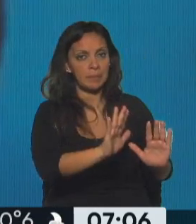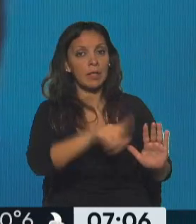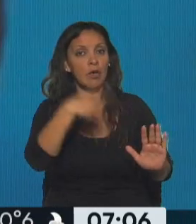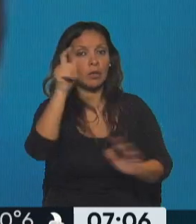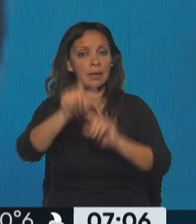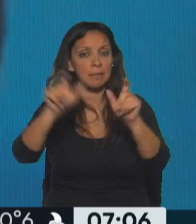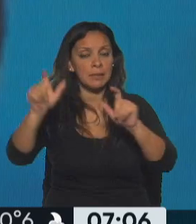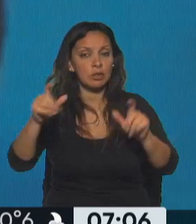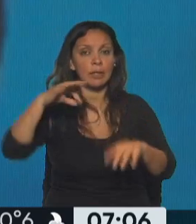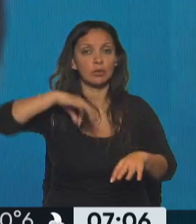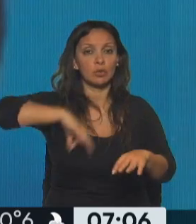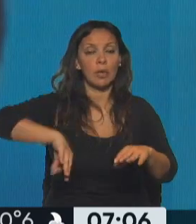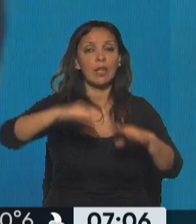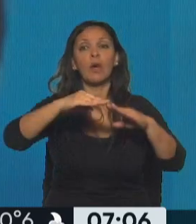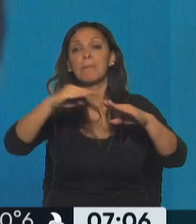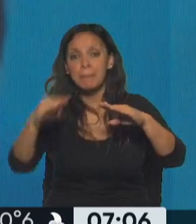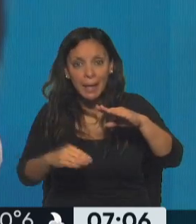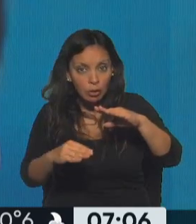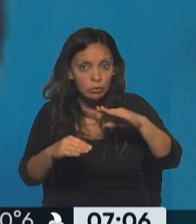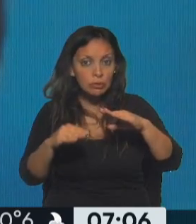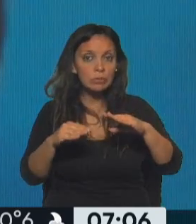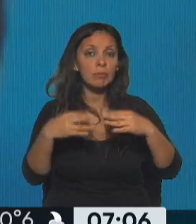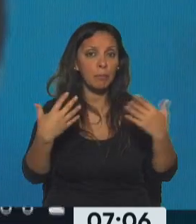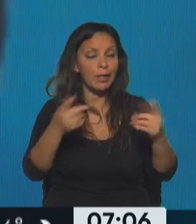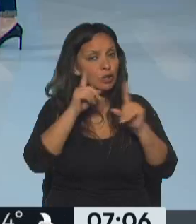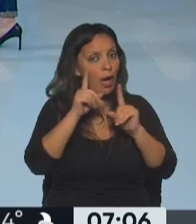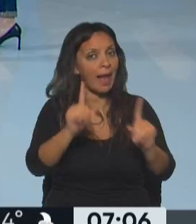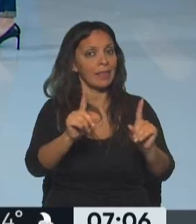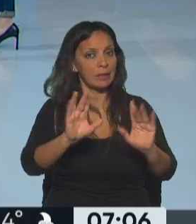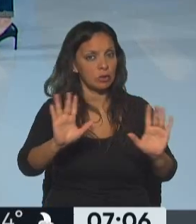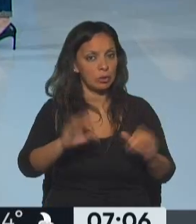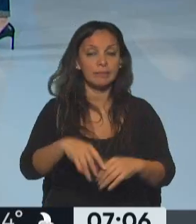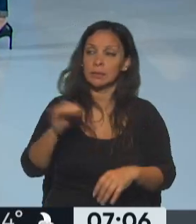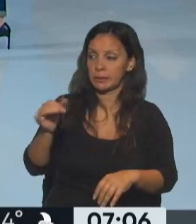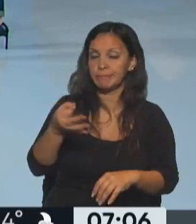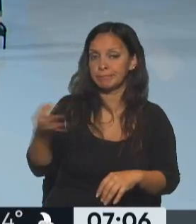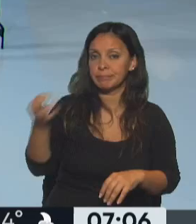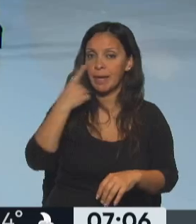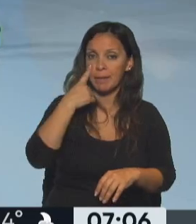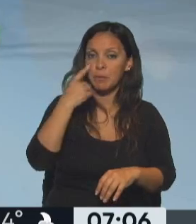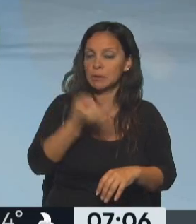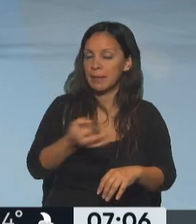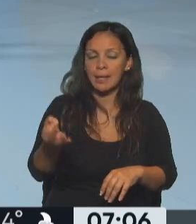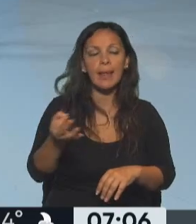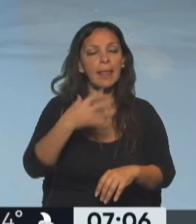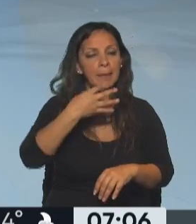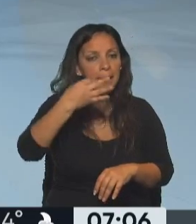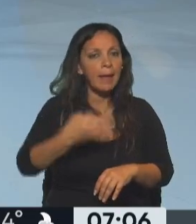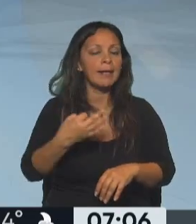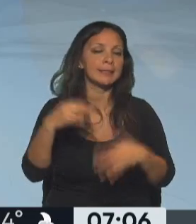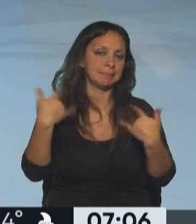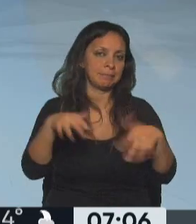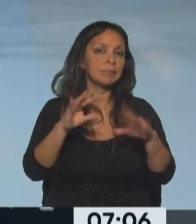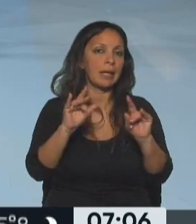por debajo de lo que es un salario mínimo vital y móvil. Sí, atención con esto. La municipalidad realmente es un sector muy complicado en